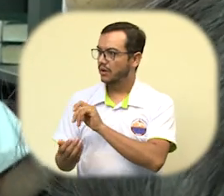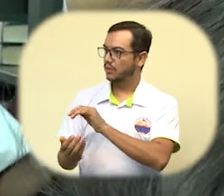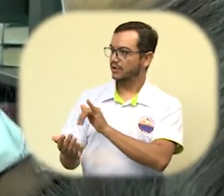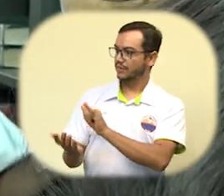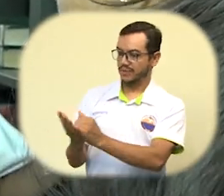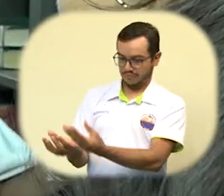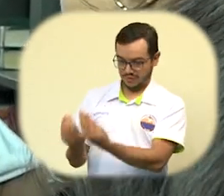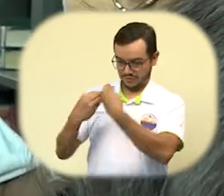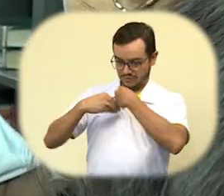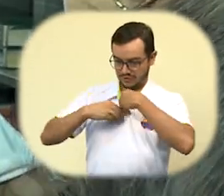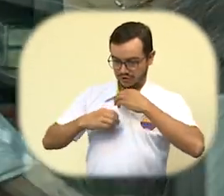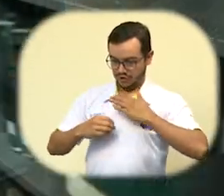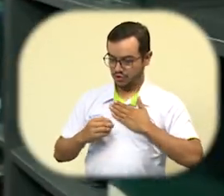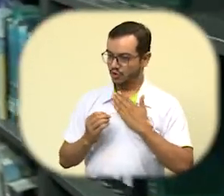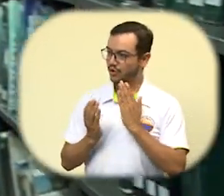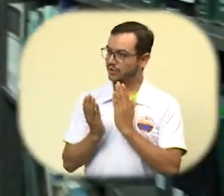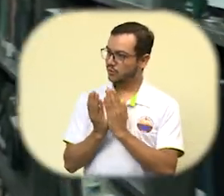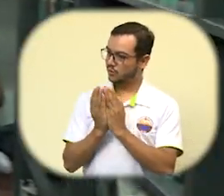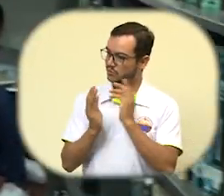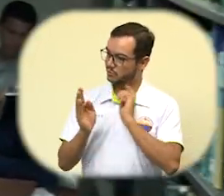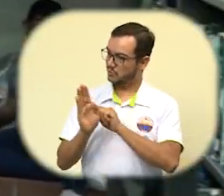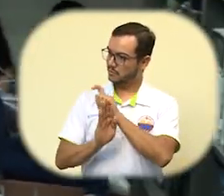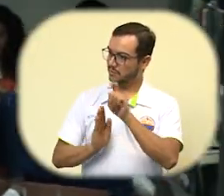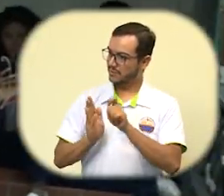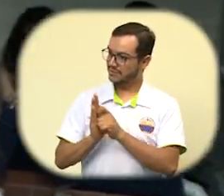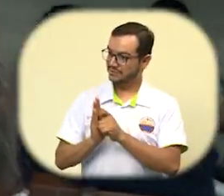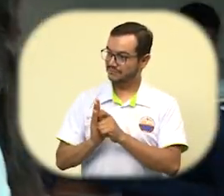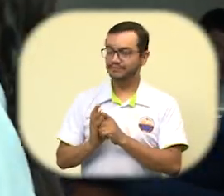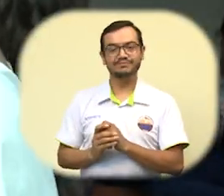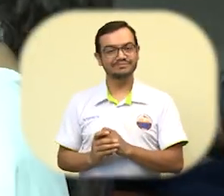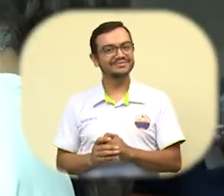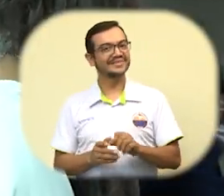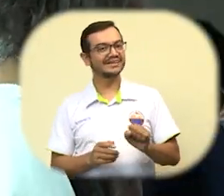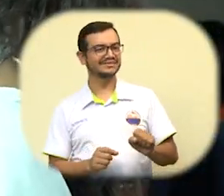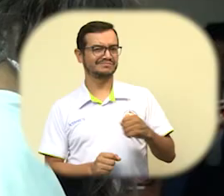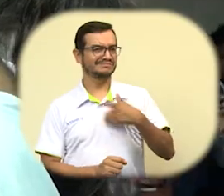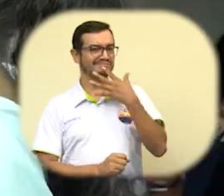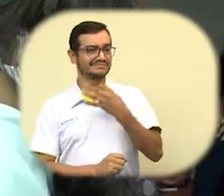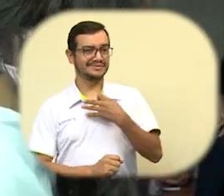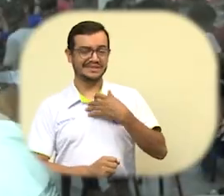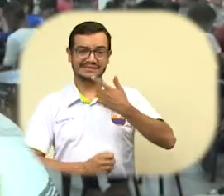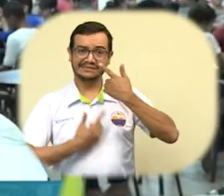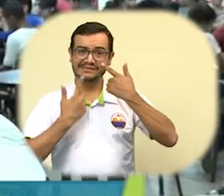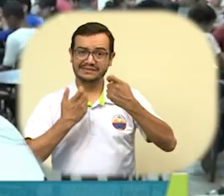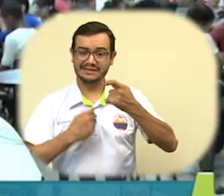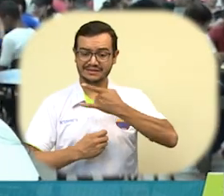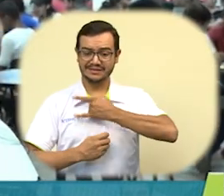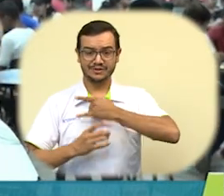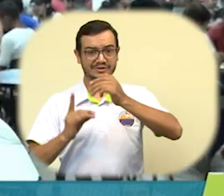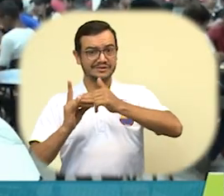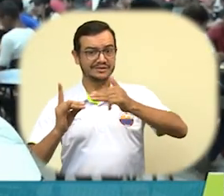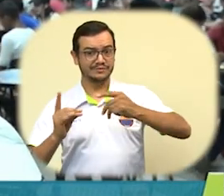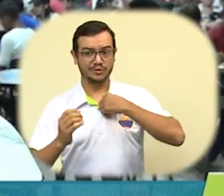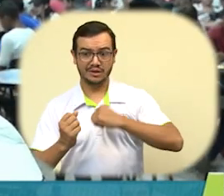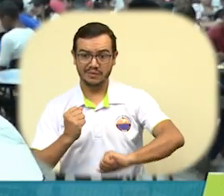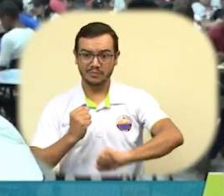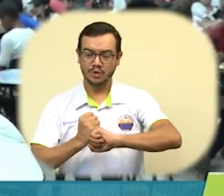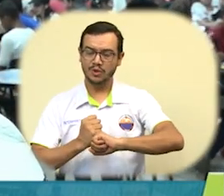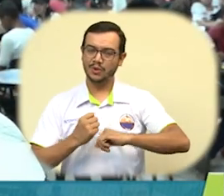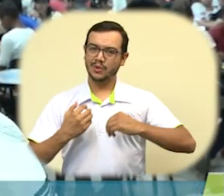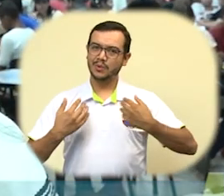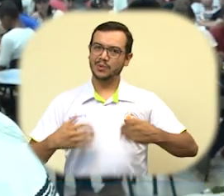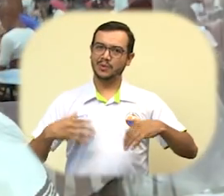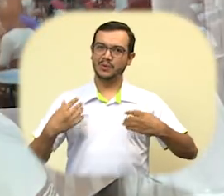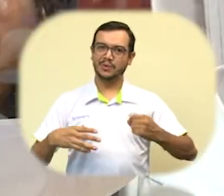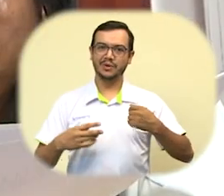una educación integral hacia sus comunidades. Es una buena iniciativa por parte de la Universidad del Magdalena,